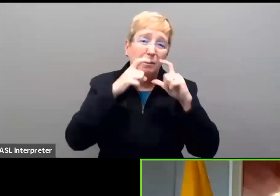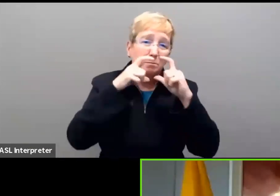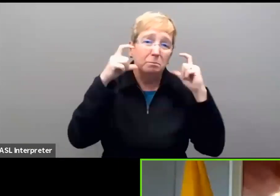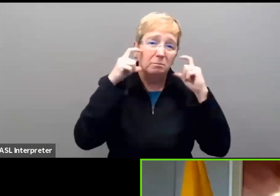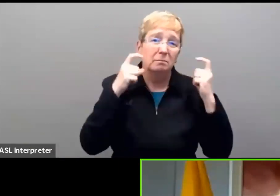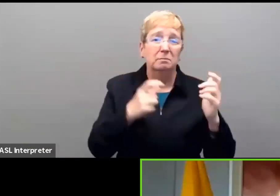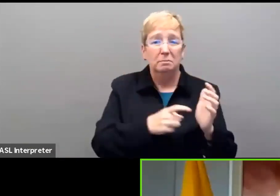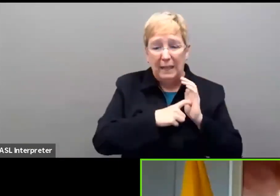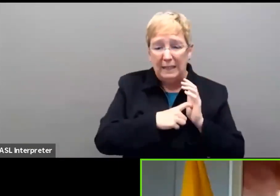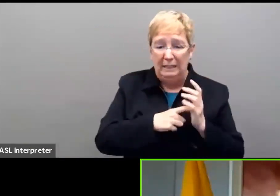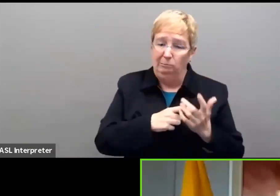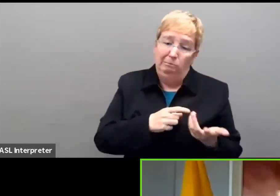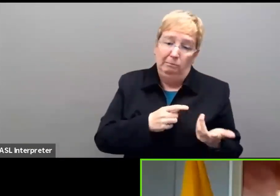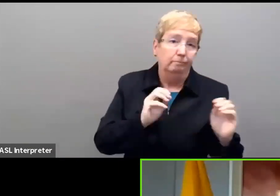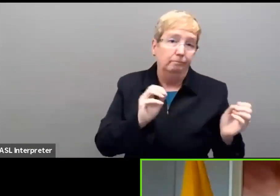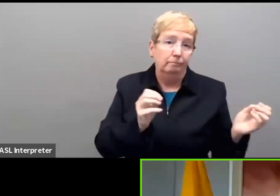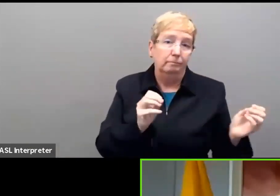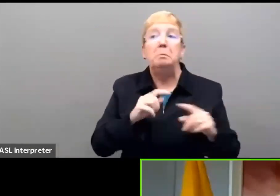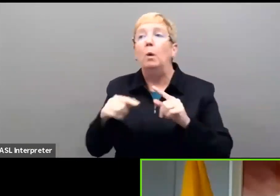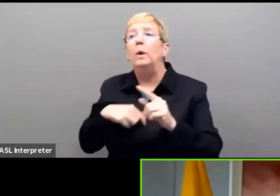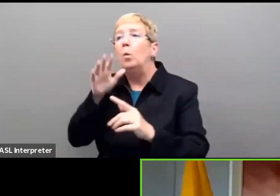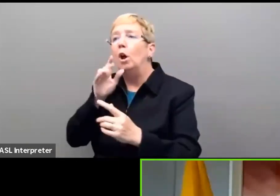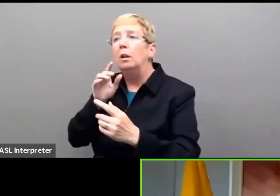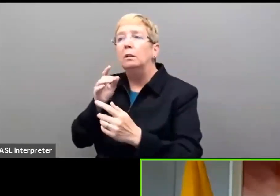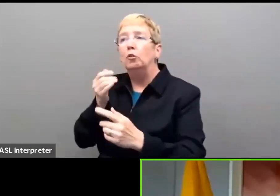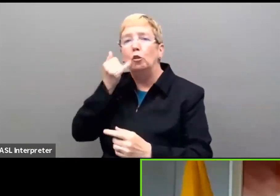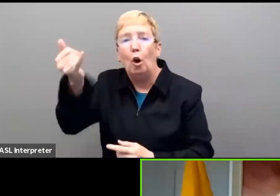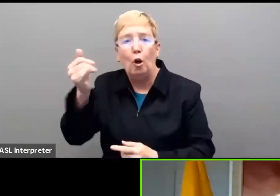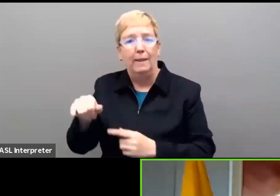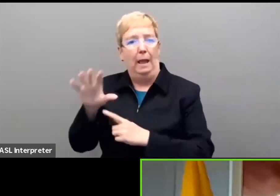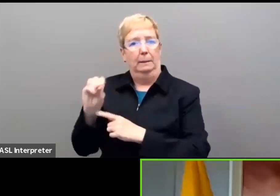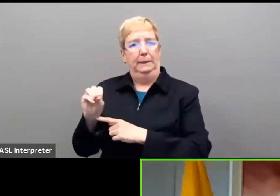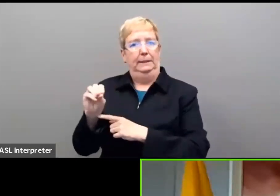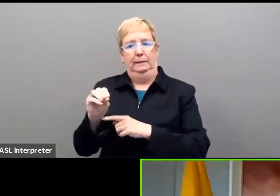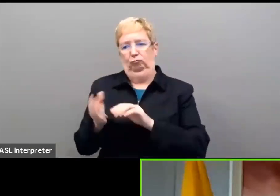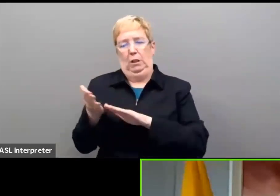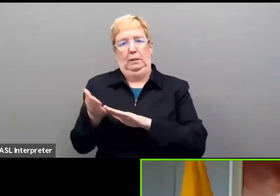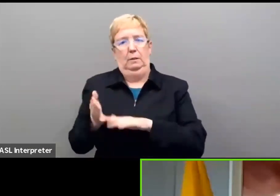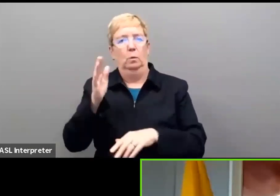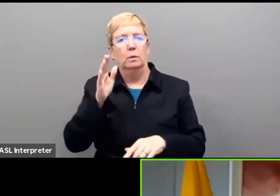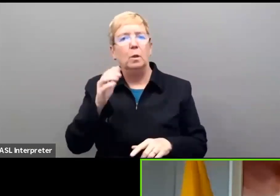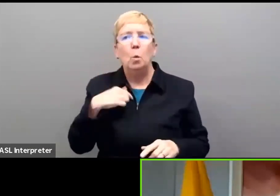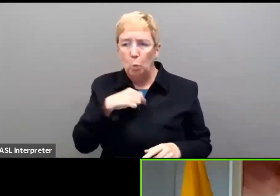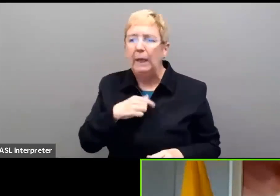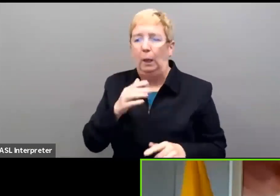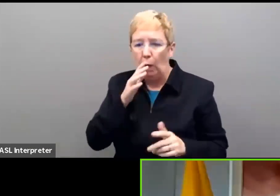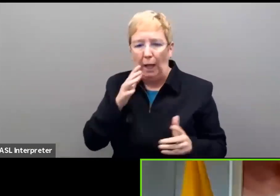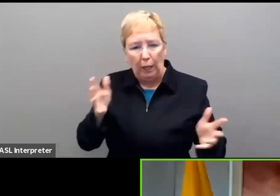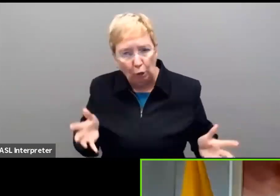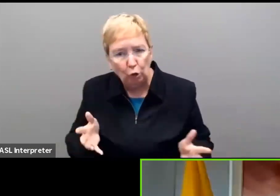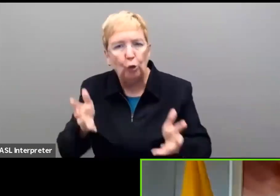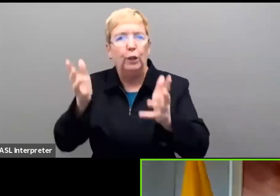es difícil. Nosotros rastreamos cada uno de los casos dependiendo de lo que la gente nos dice y es